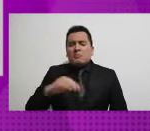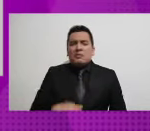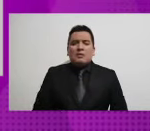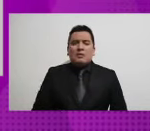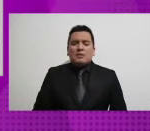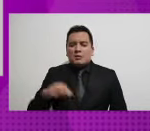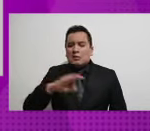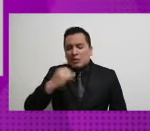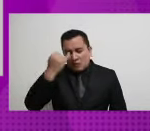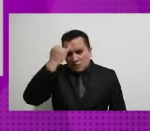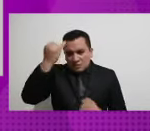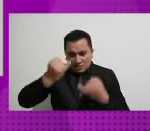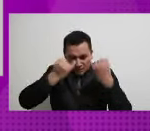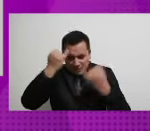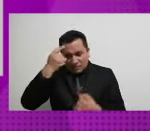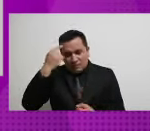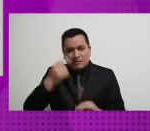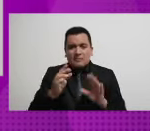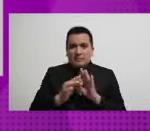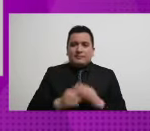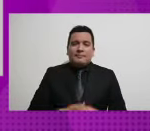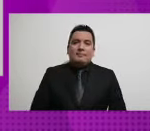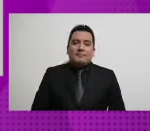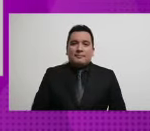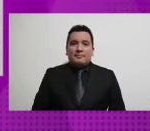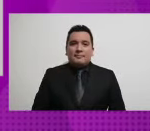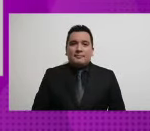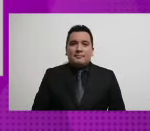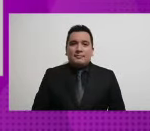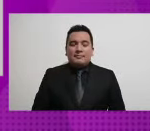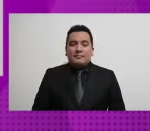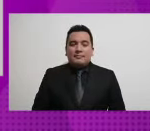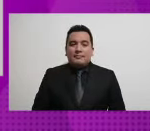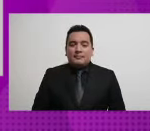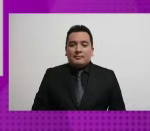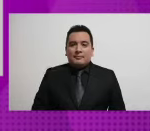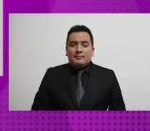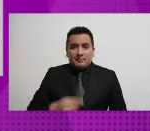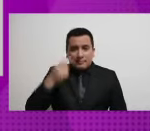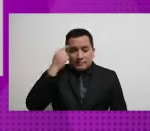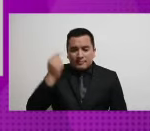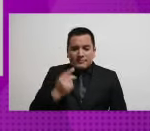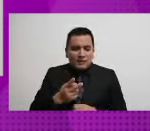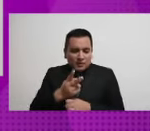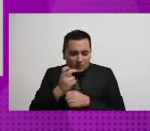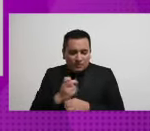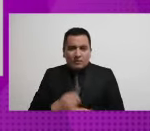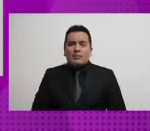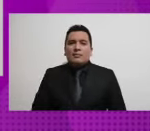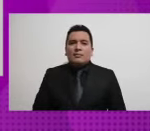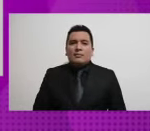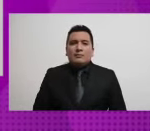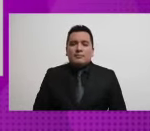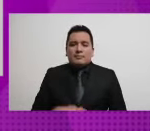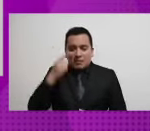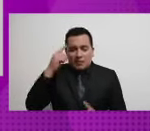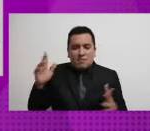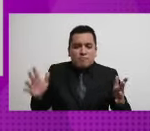manera de innovar algo en ese sentido. Respecto a invitarlos